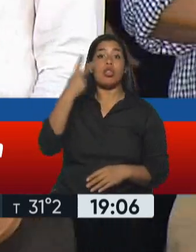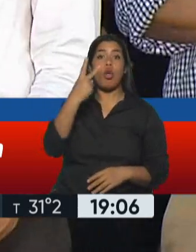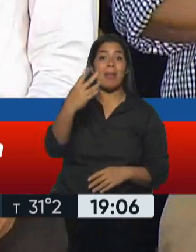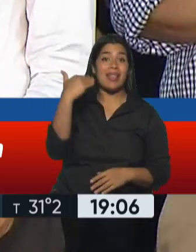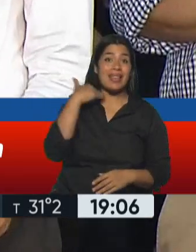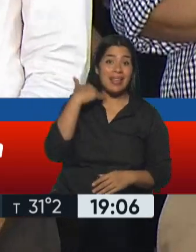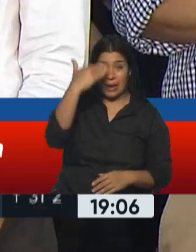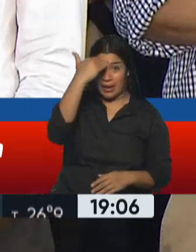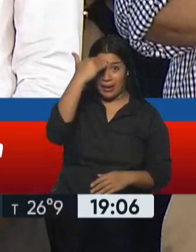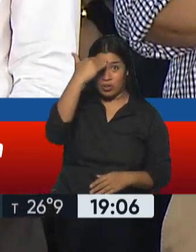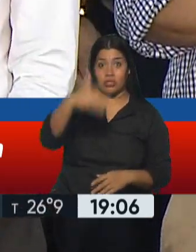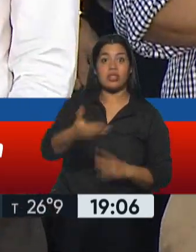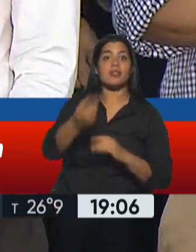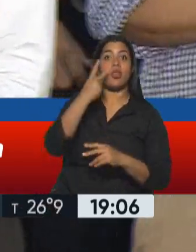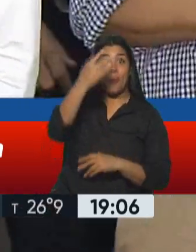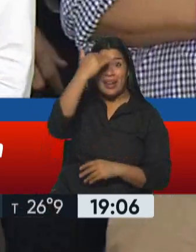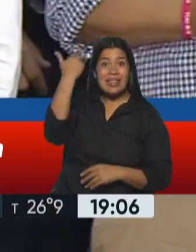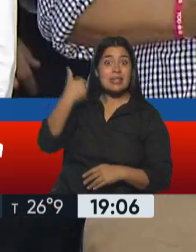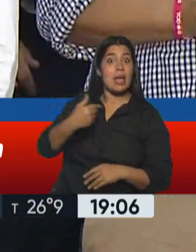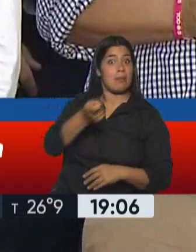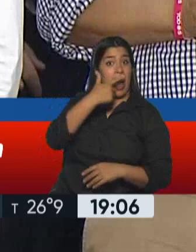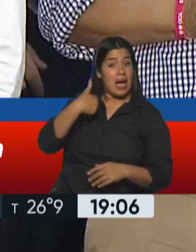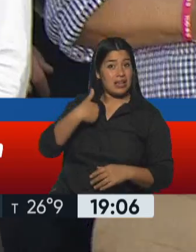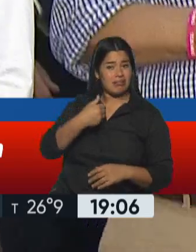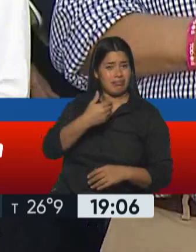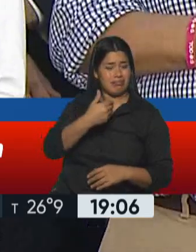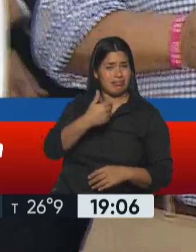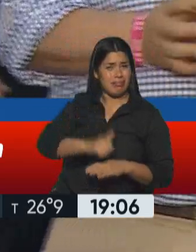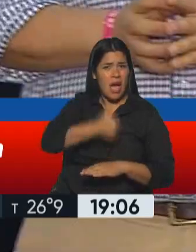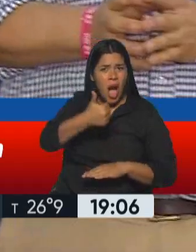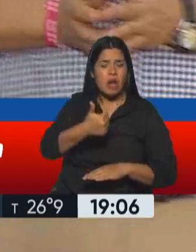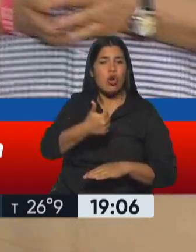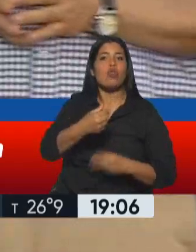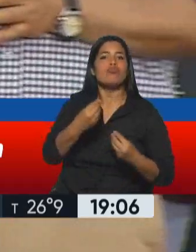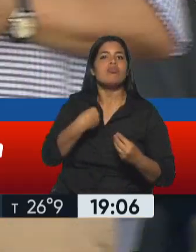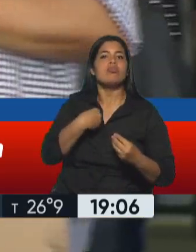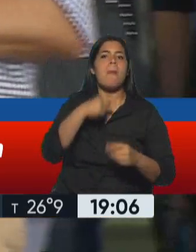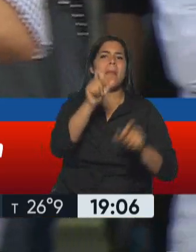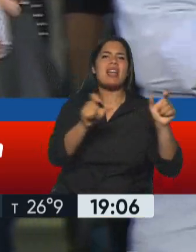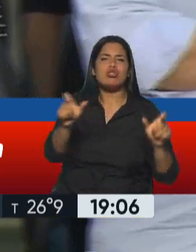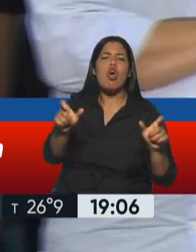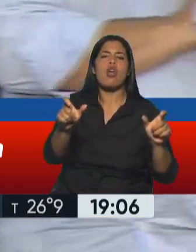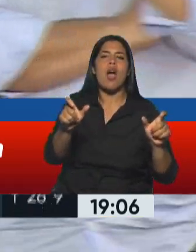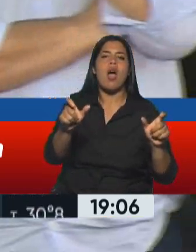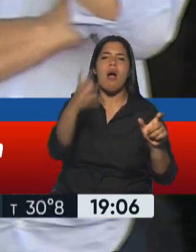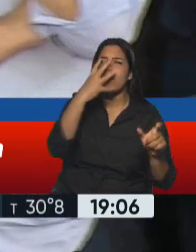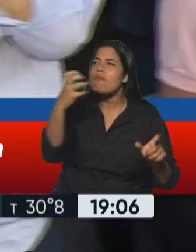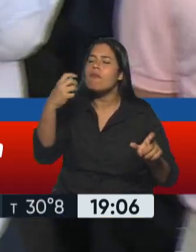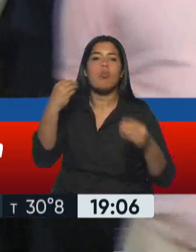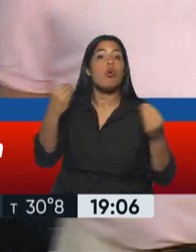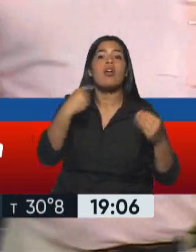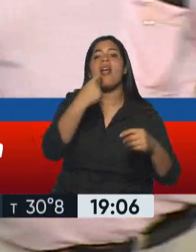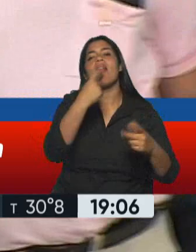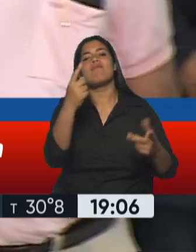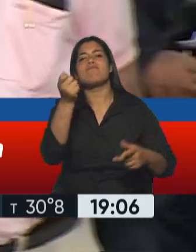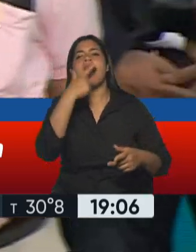2015, ganó gran parte de la simpatía ciudadana, diciendo que los asalariados no iban a pagar nunca